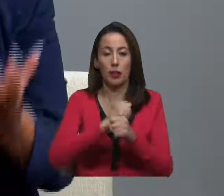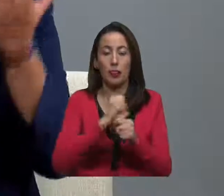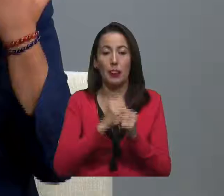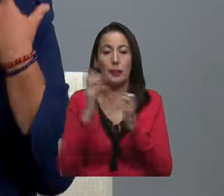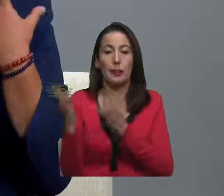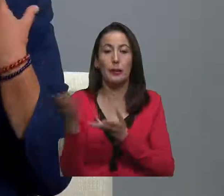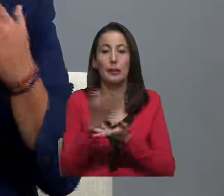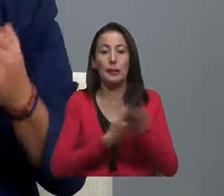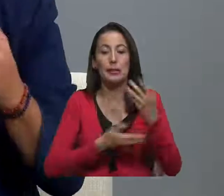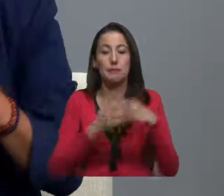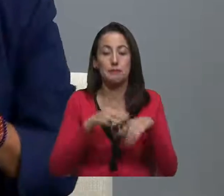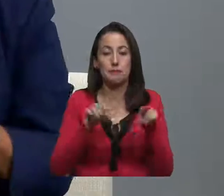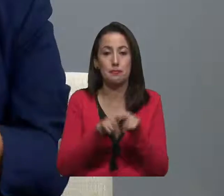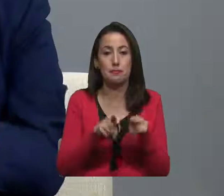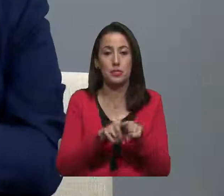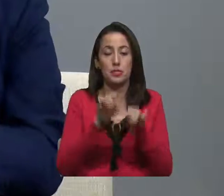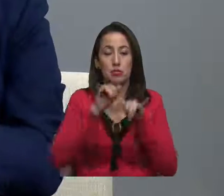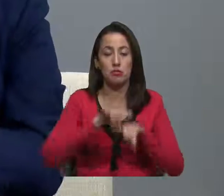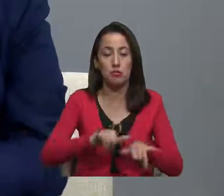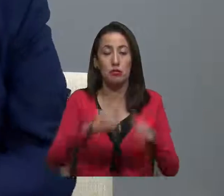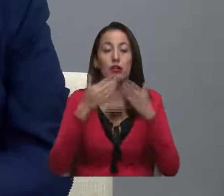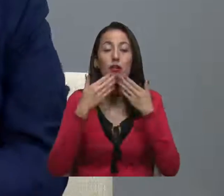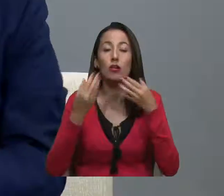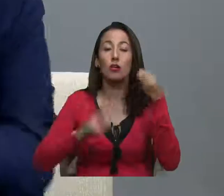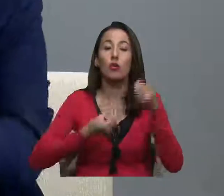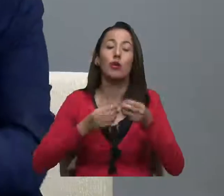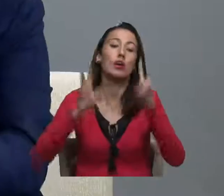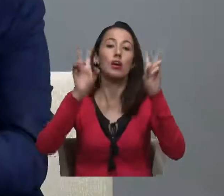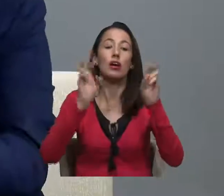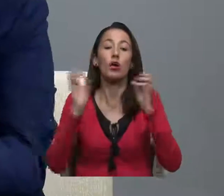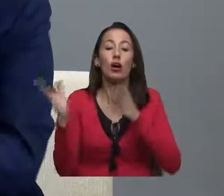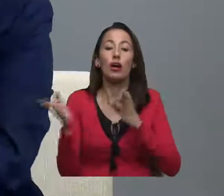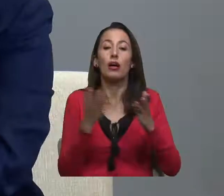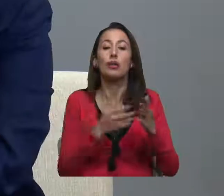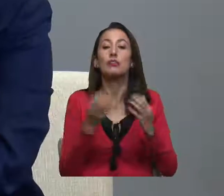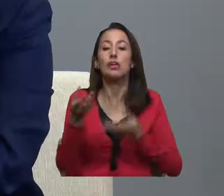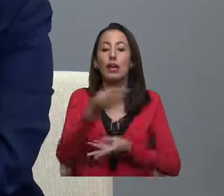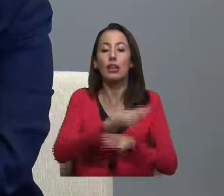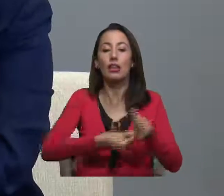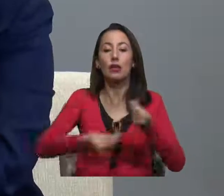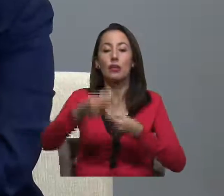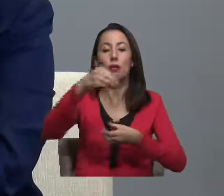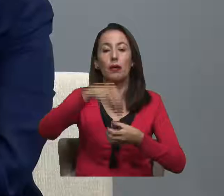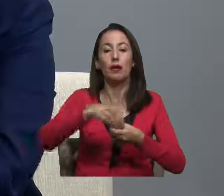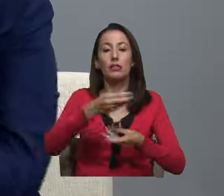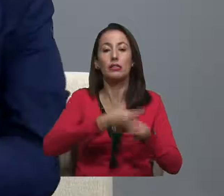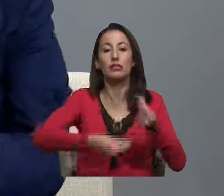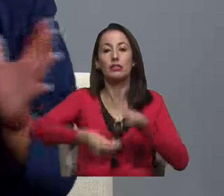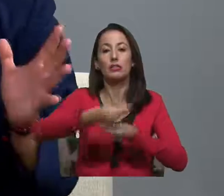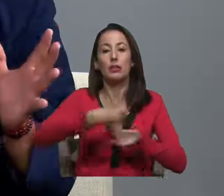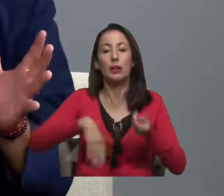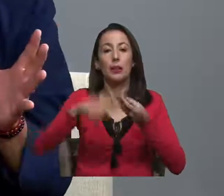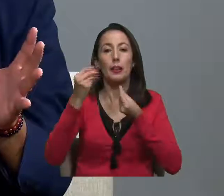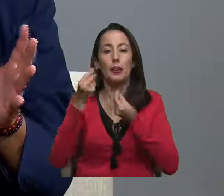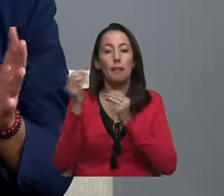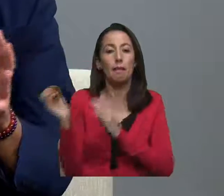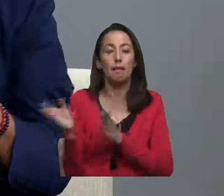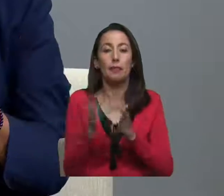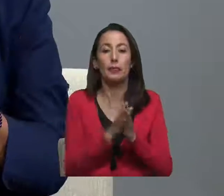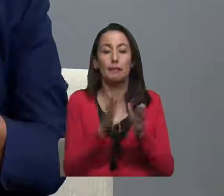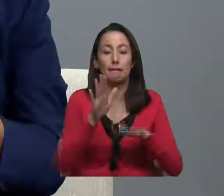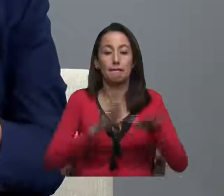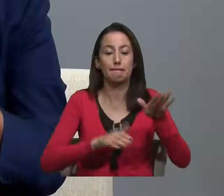ponerlo en la reserva claro de hecho en el tema es que si no se devuelve esa plata se tendrá que explotar claro indudablemente